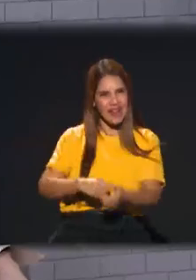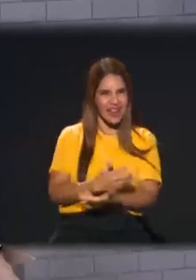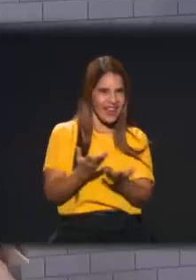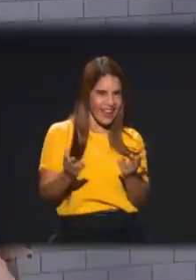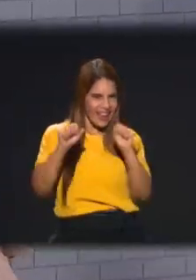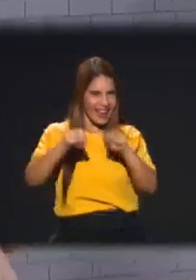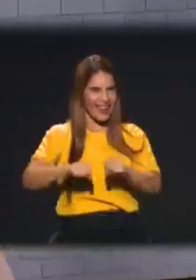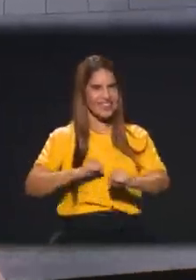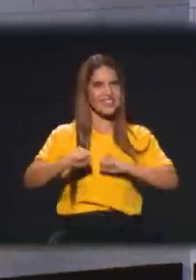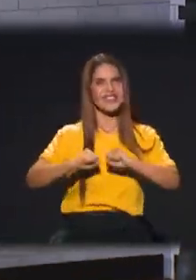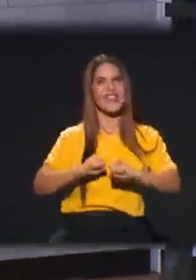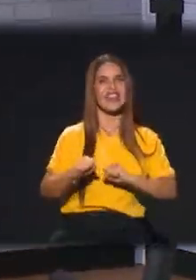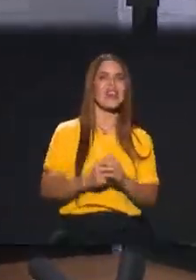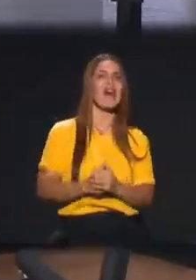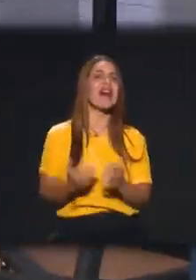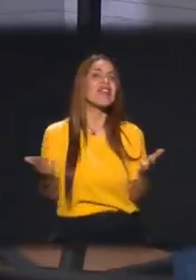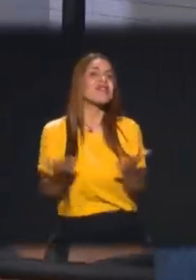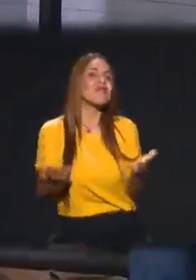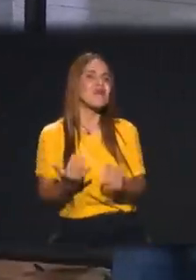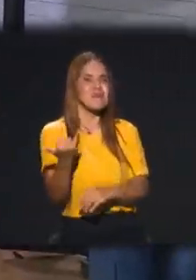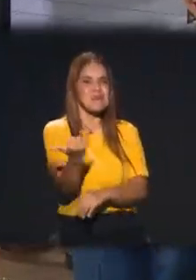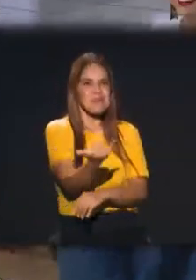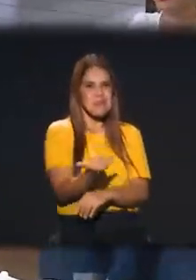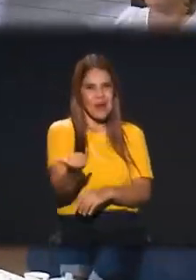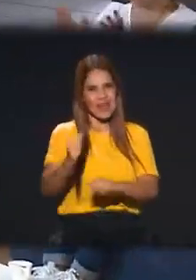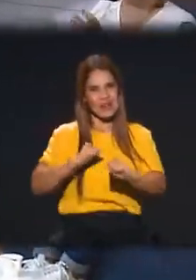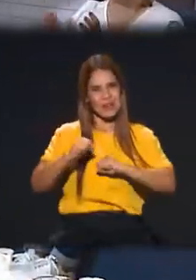ay, ay. Muévelo, ¿en dónde? Ahí.